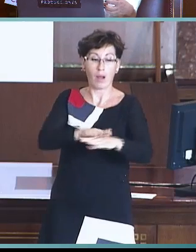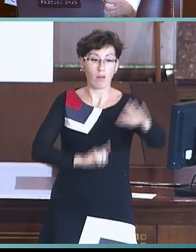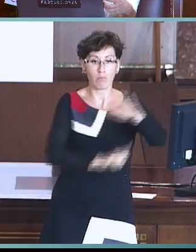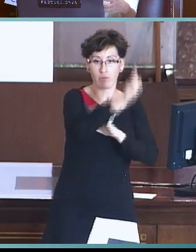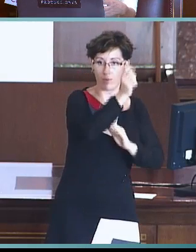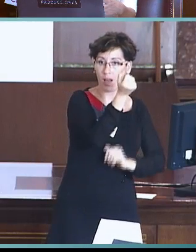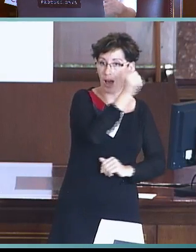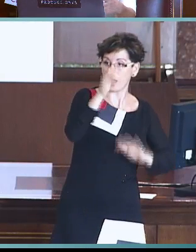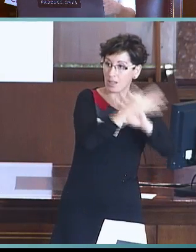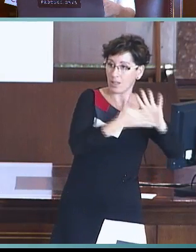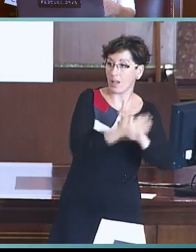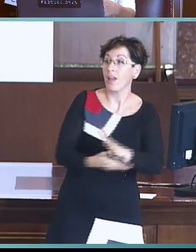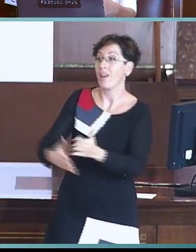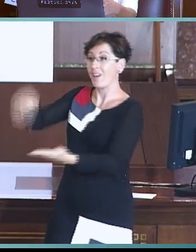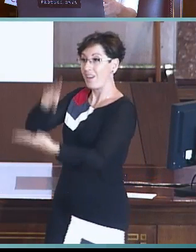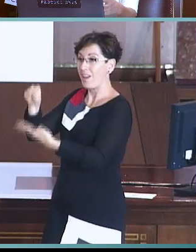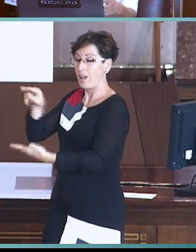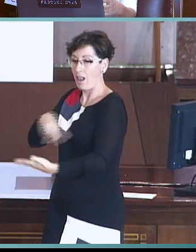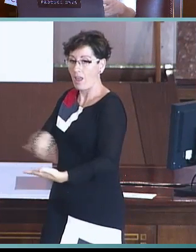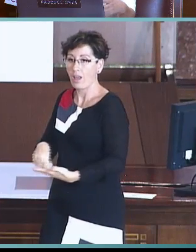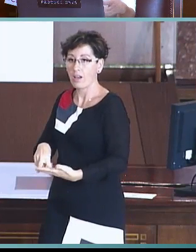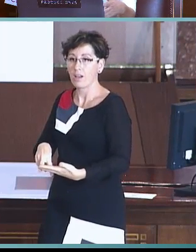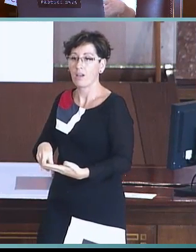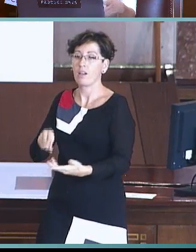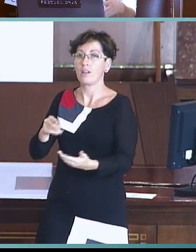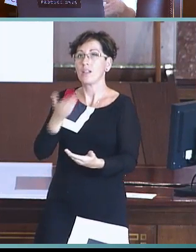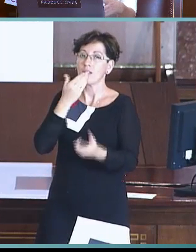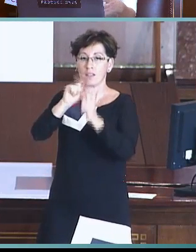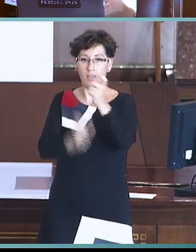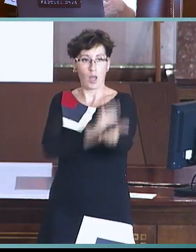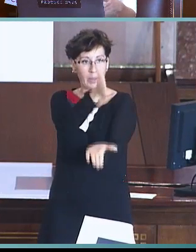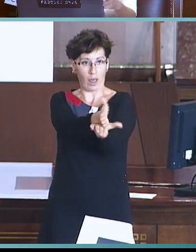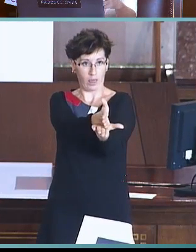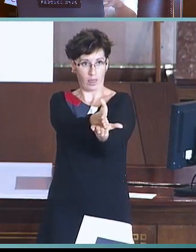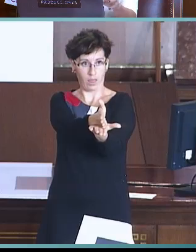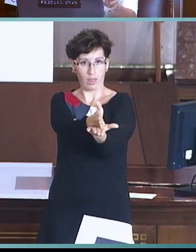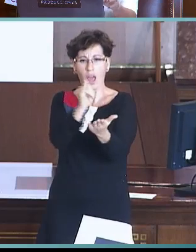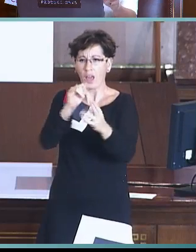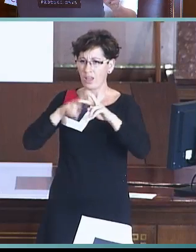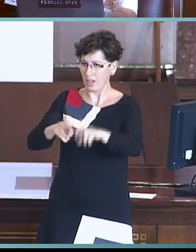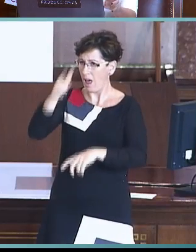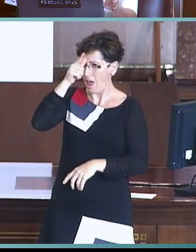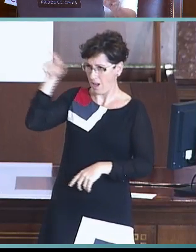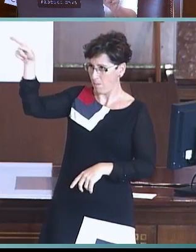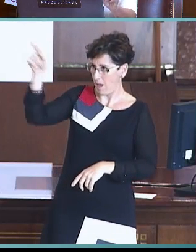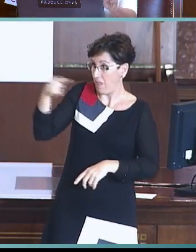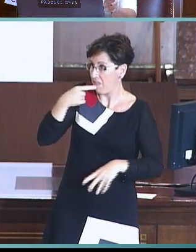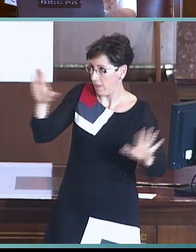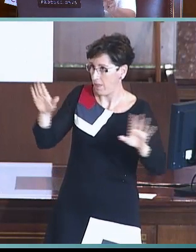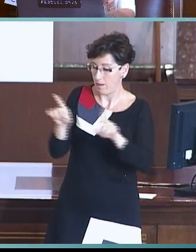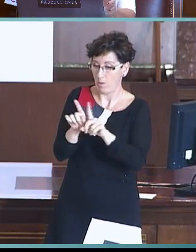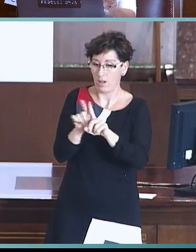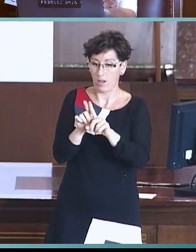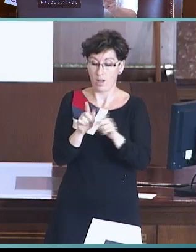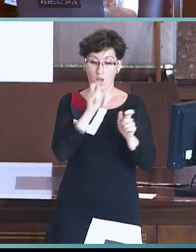lengua de signos y la comprensión lectora. Hay un estudio alemán que hace referencia a esas correlaciones que se encuentran